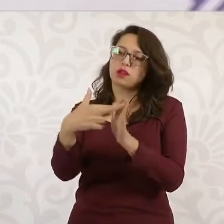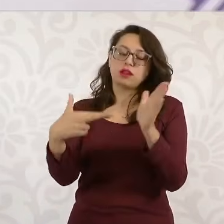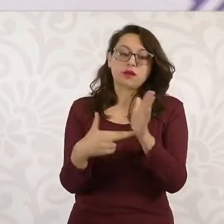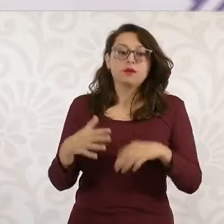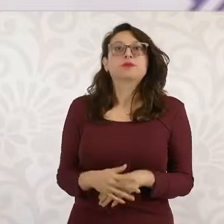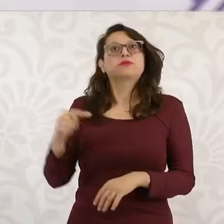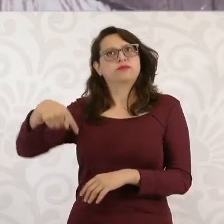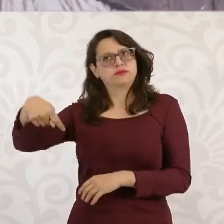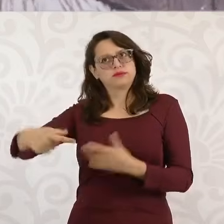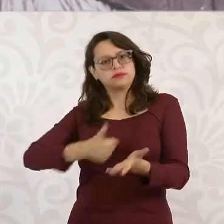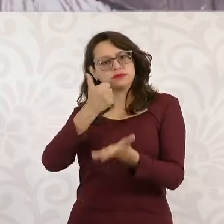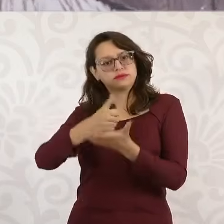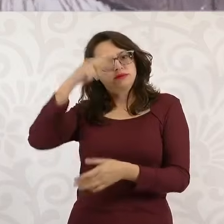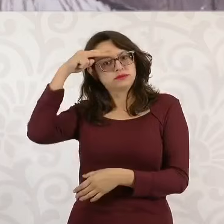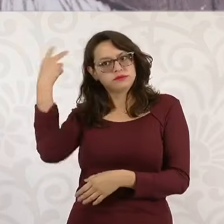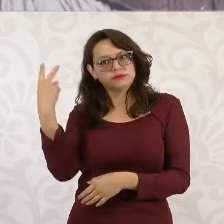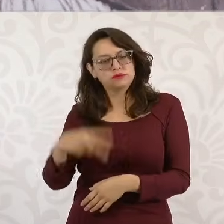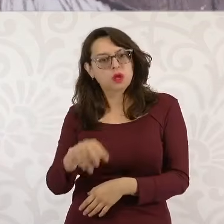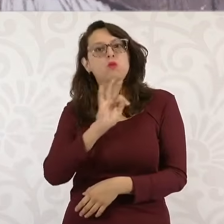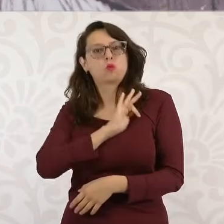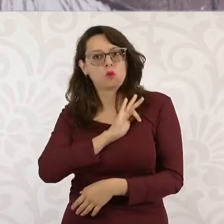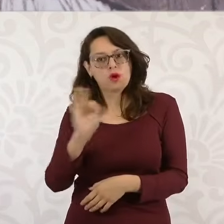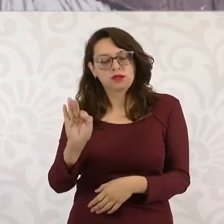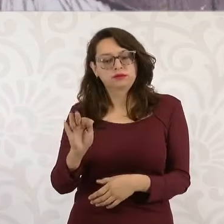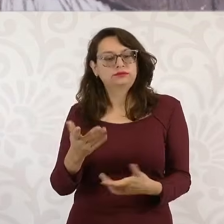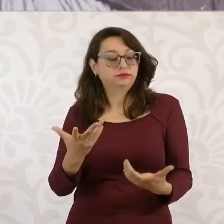solo lo puedes hacer antes de que inicie las